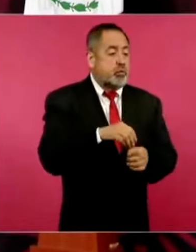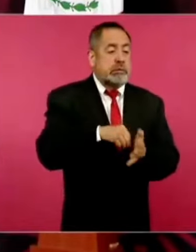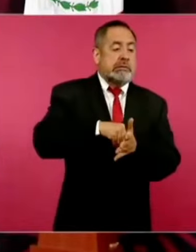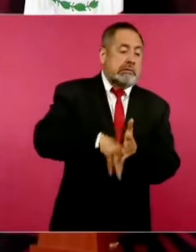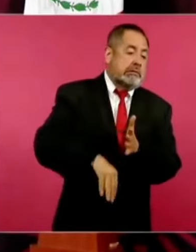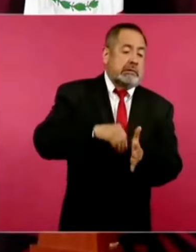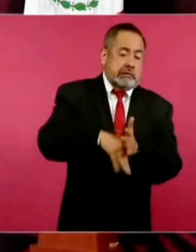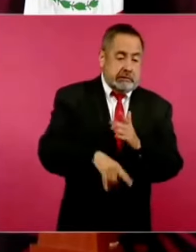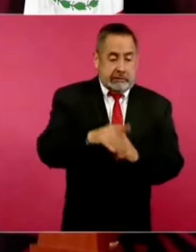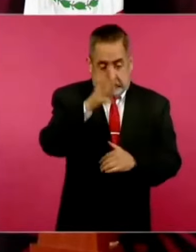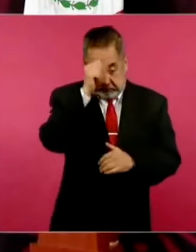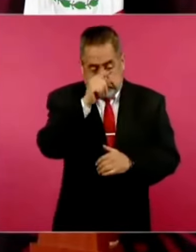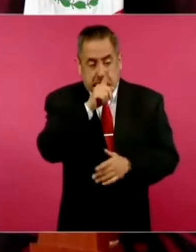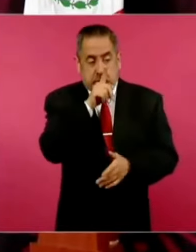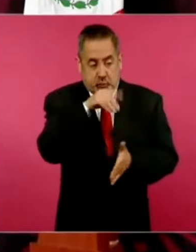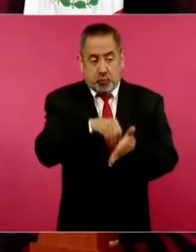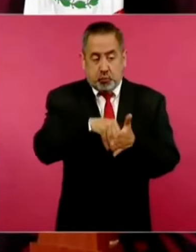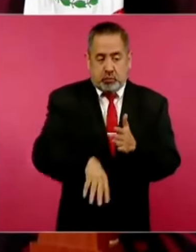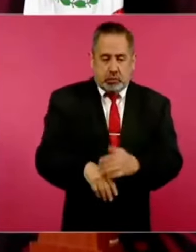Un pacto de silencio.